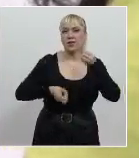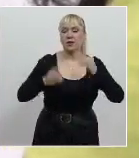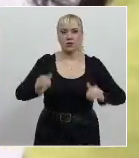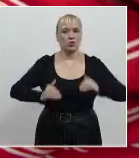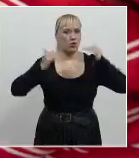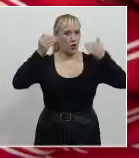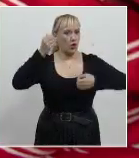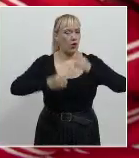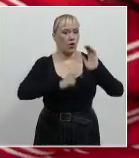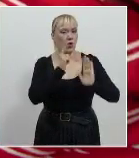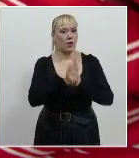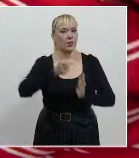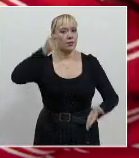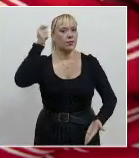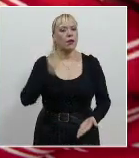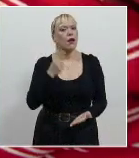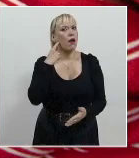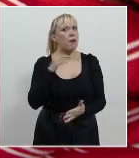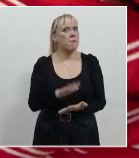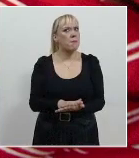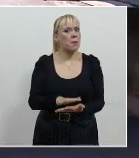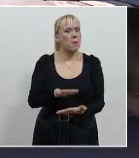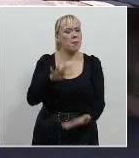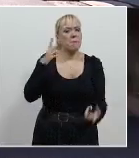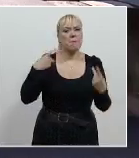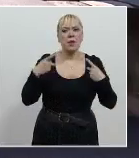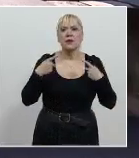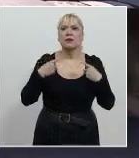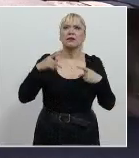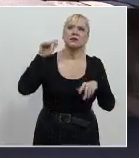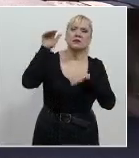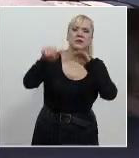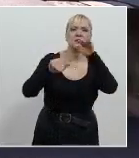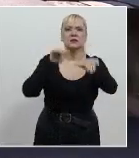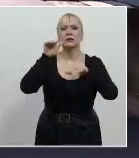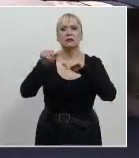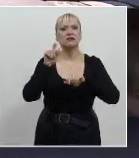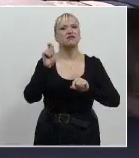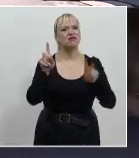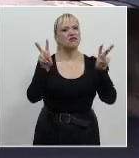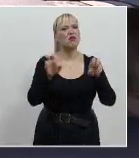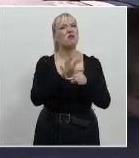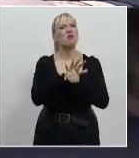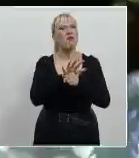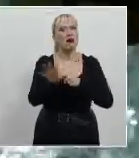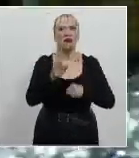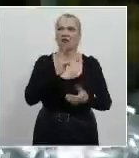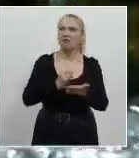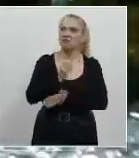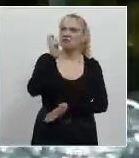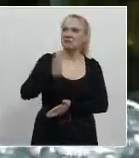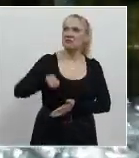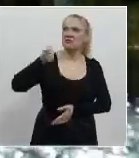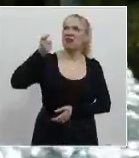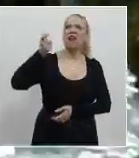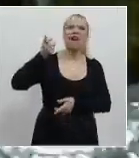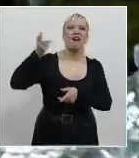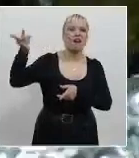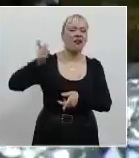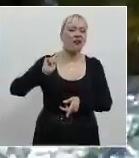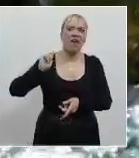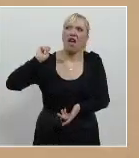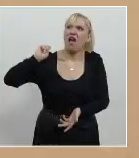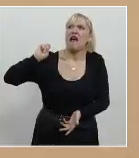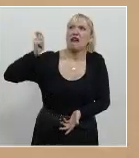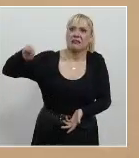Suprema Corte, el tema más solicitado por la población para conocer detalles sobre la resolución del Alto Tribunal se refiere al consumo lúdico